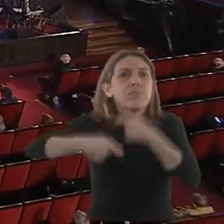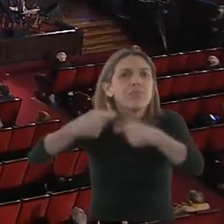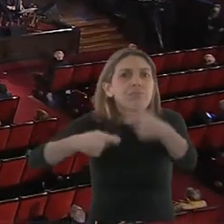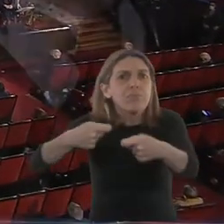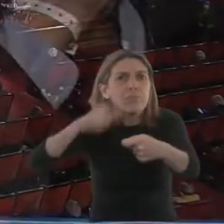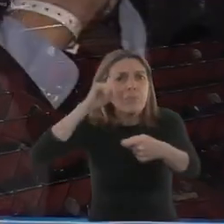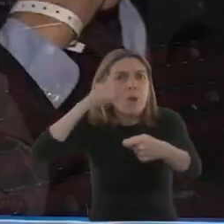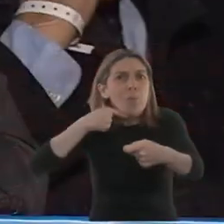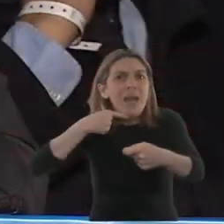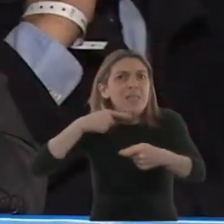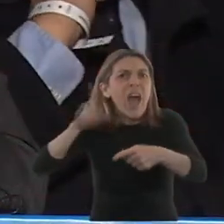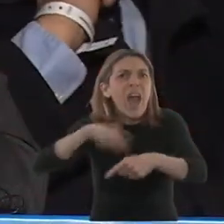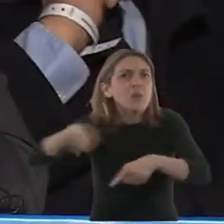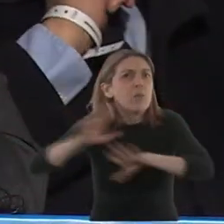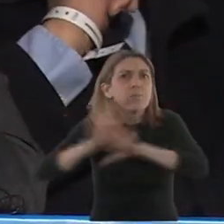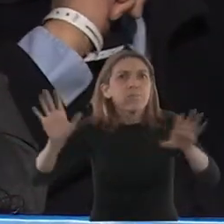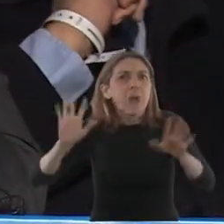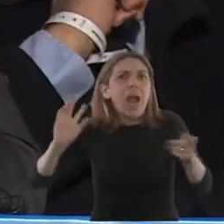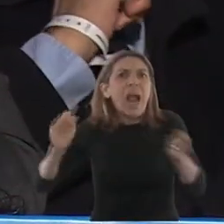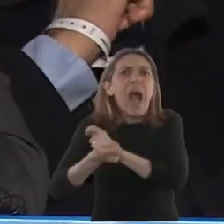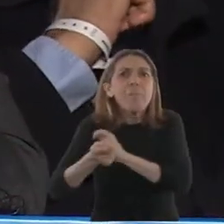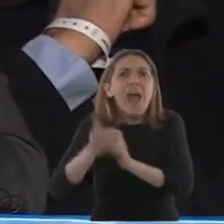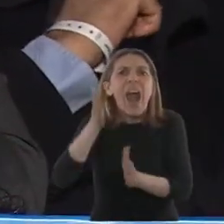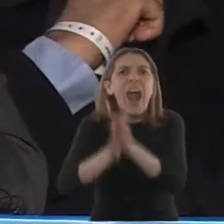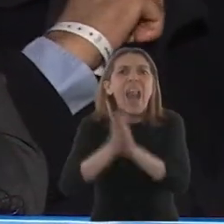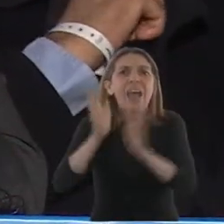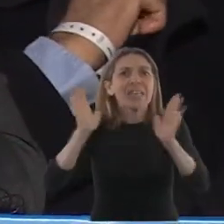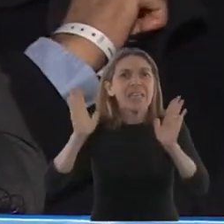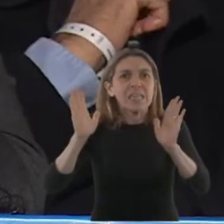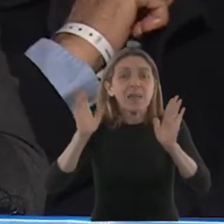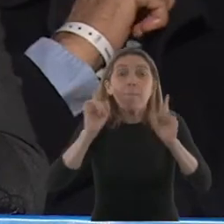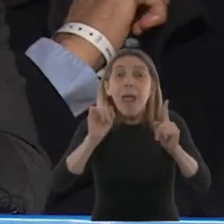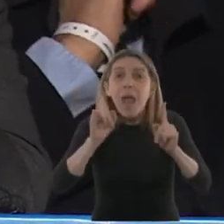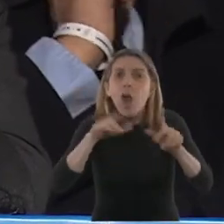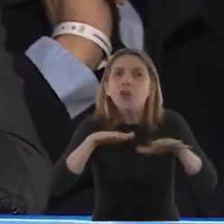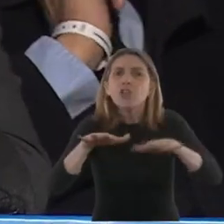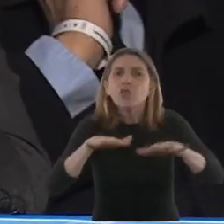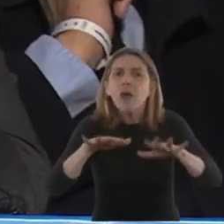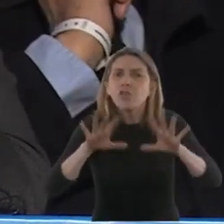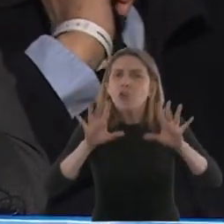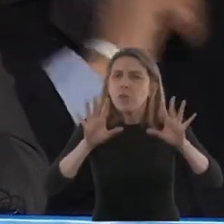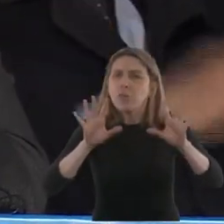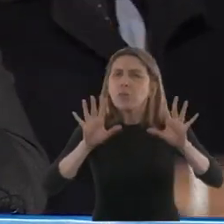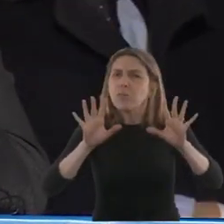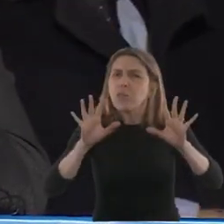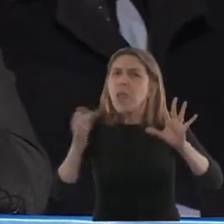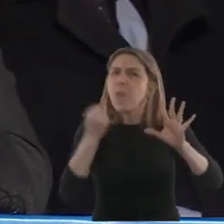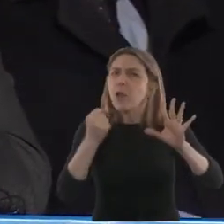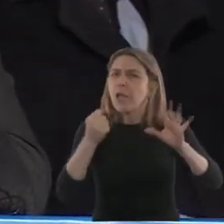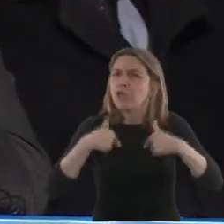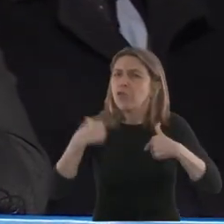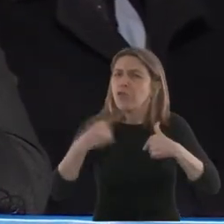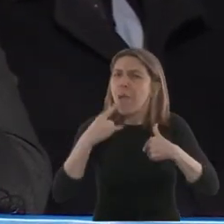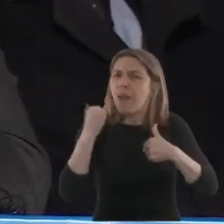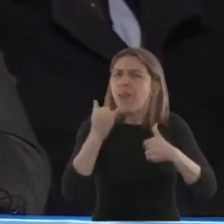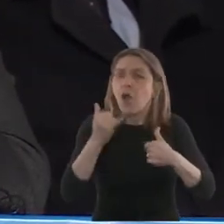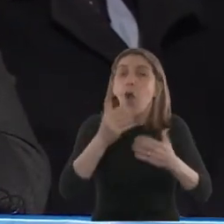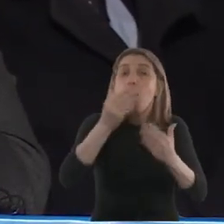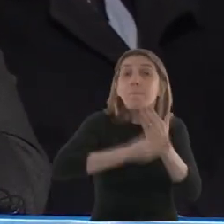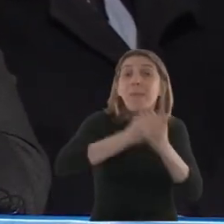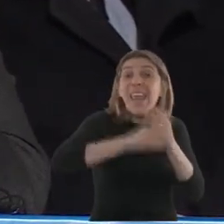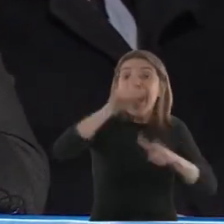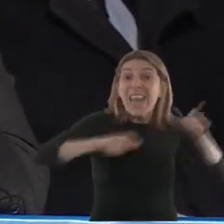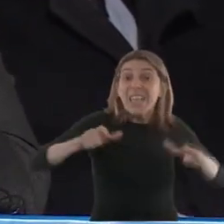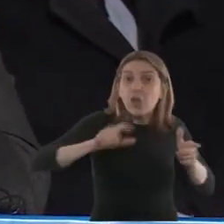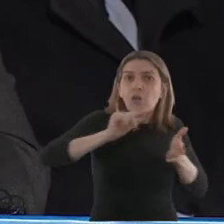llamado gratuidad de la enseñanza, pero con un hecho significativo que yo siempre remarco. Todos los ministros que